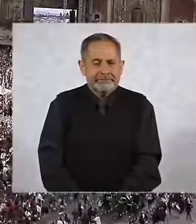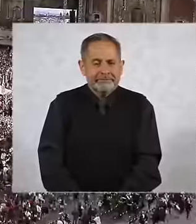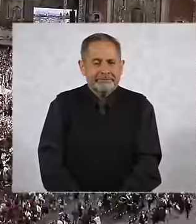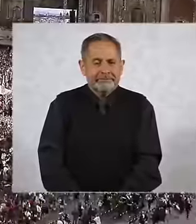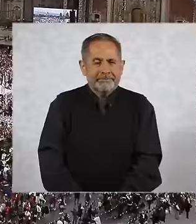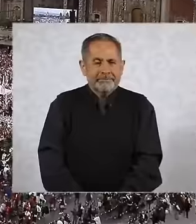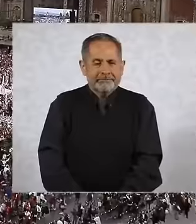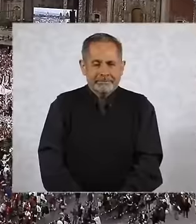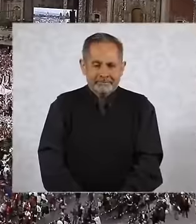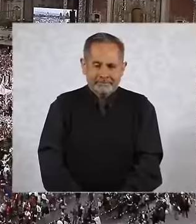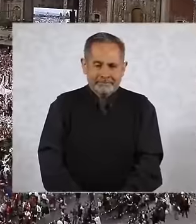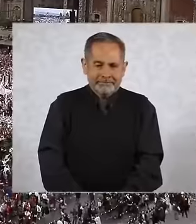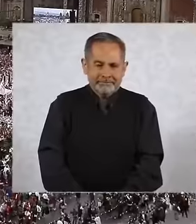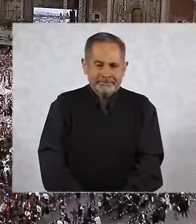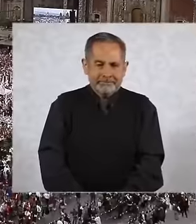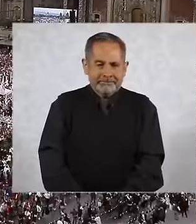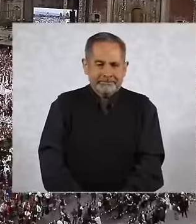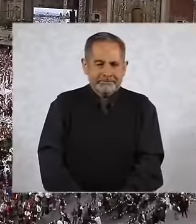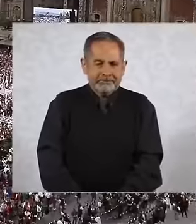¡Presidenta!